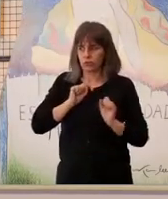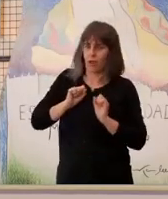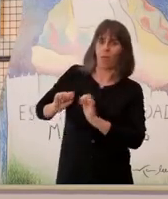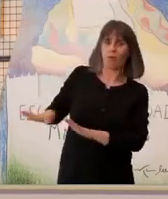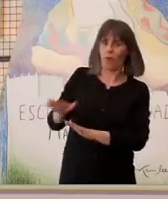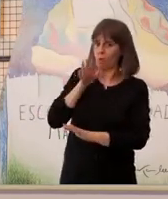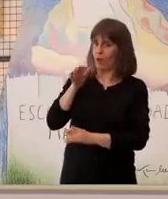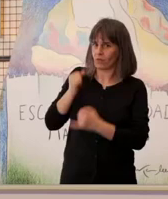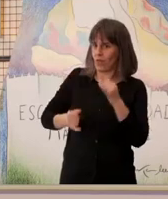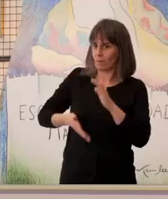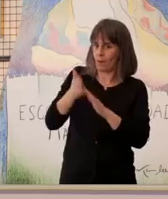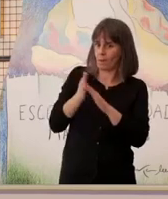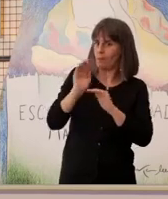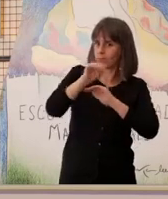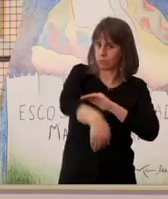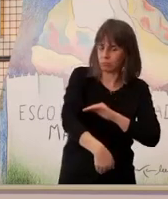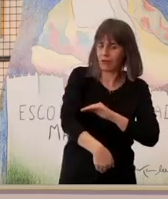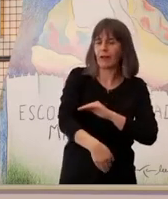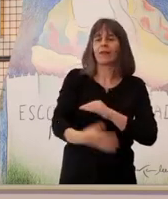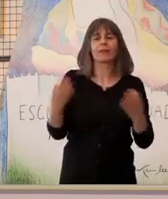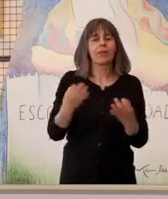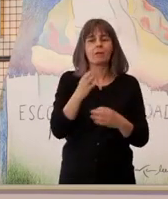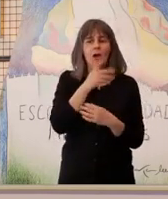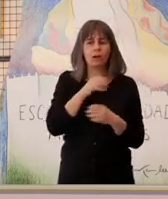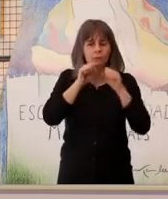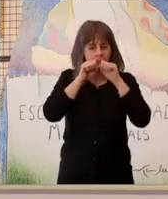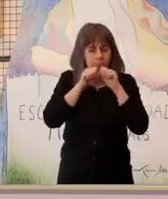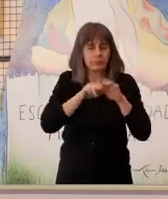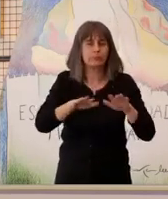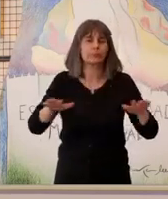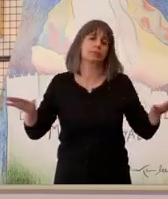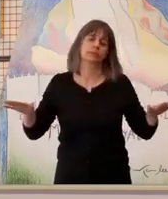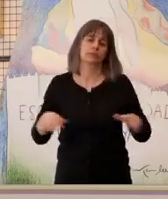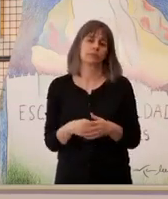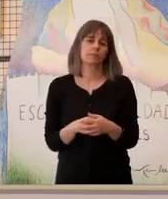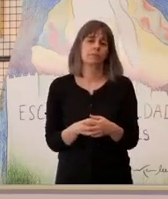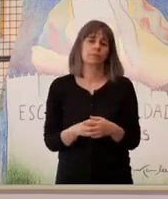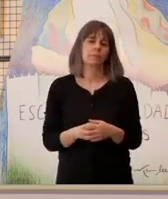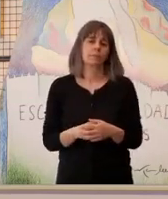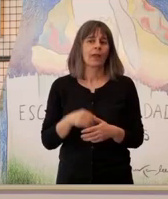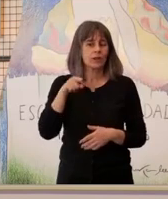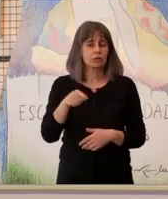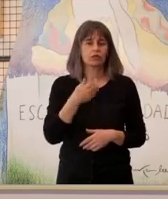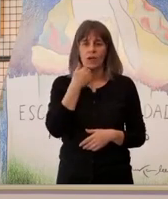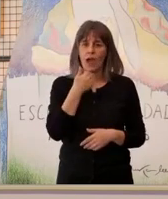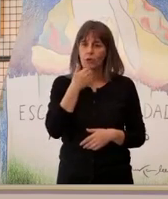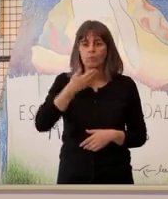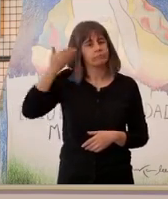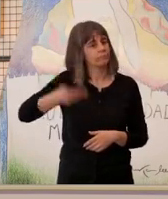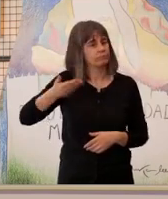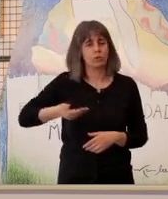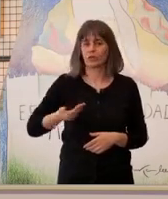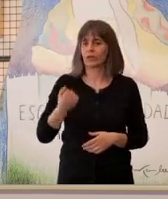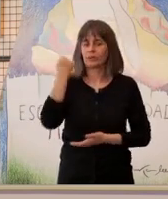desastre ahora esto hay que universalizarlo y yo creo que esto es algo absolutamente fundamental